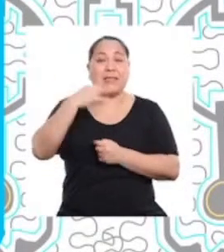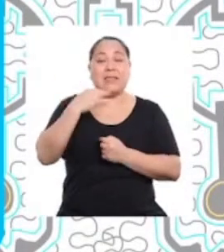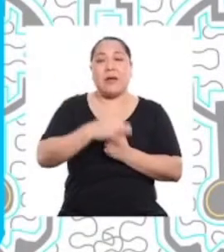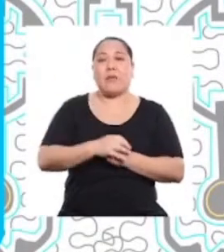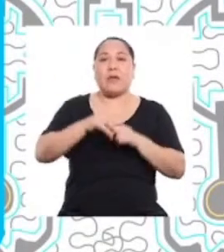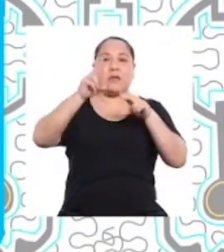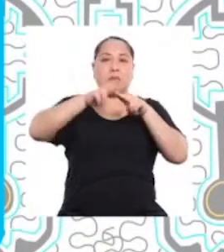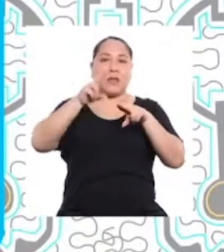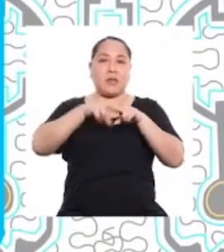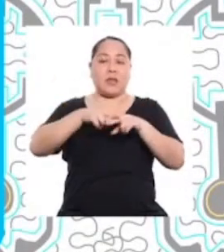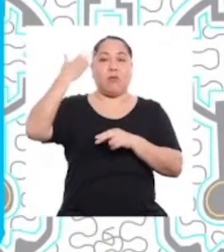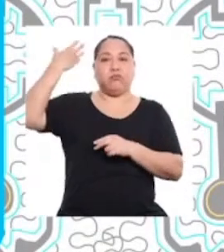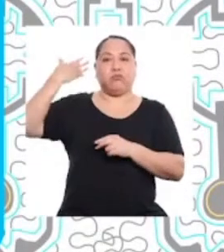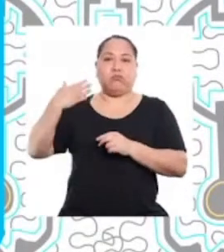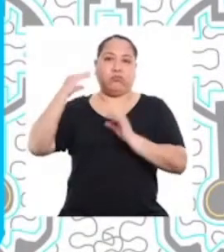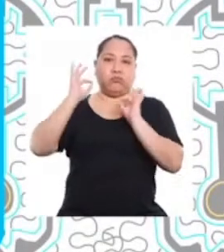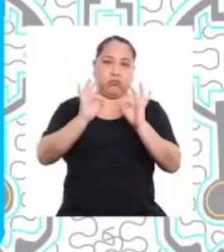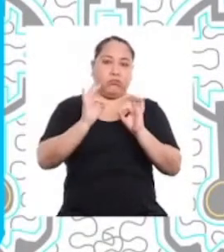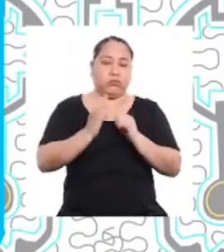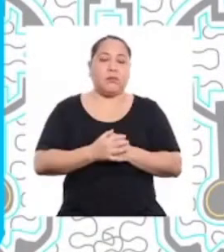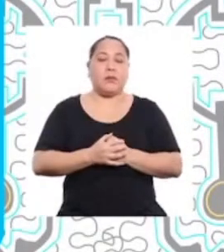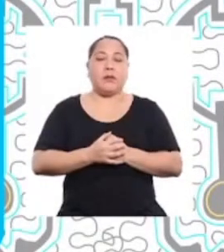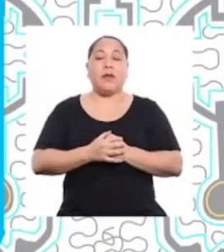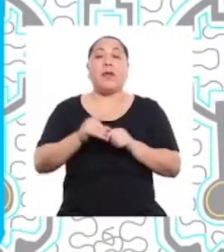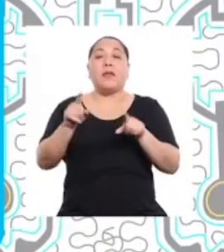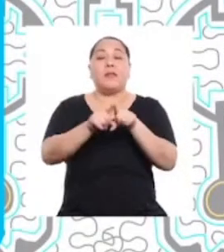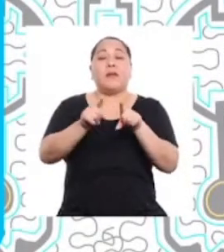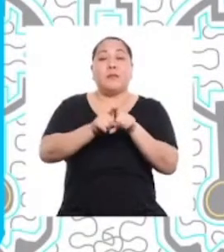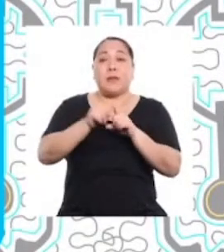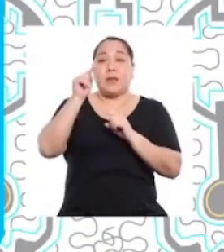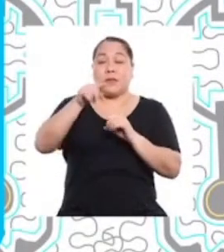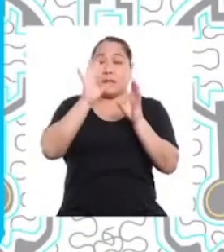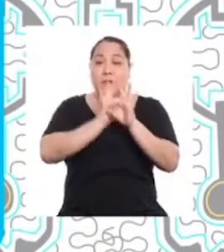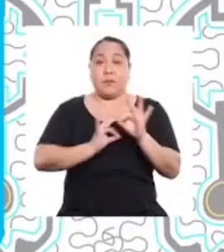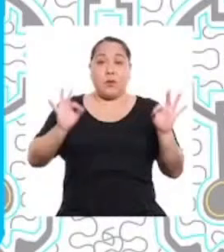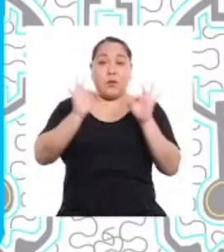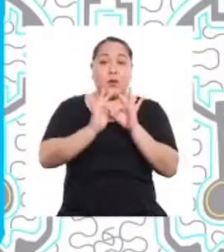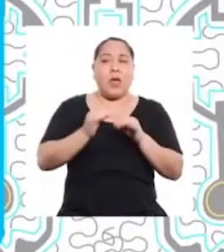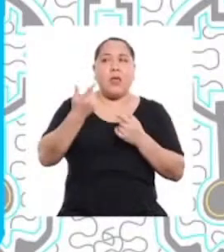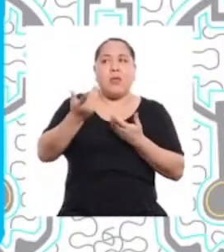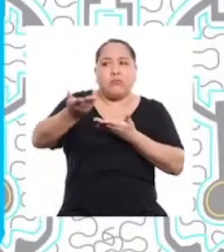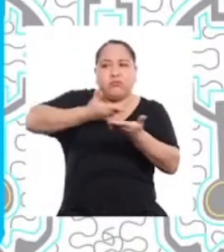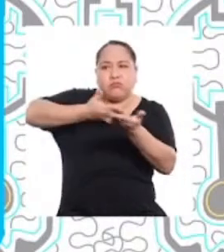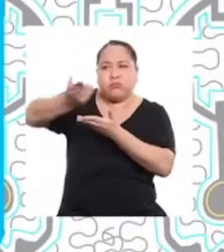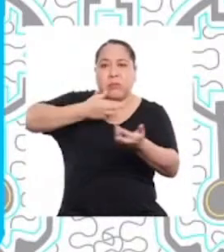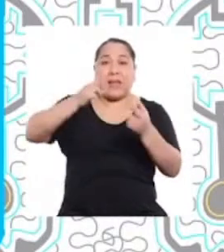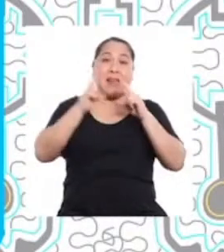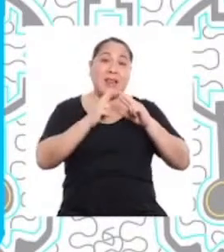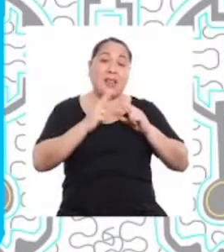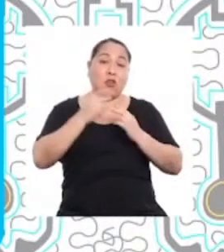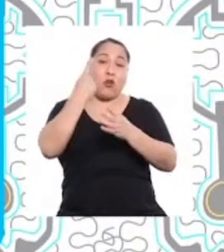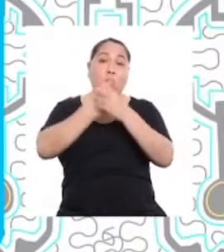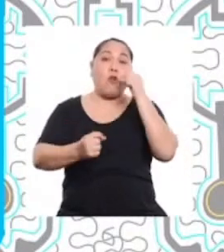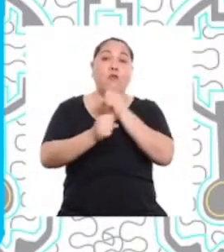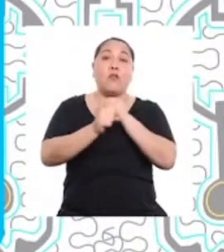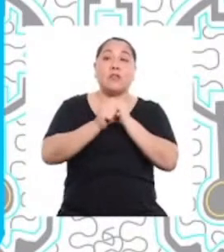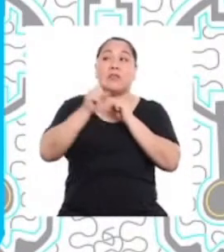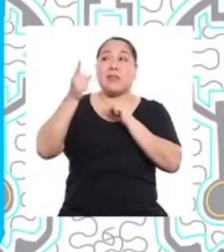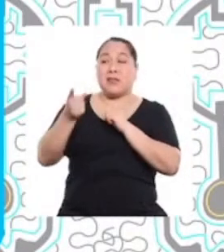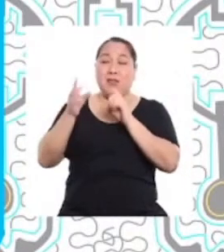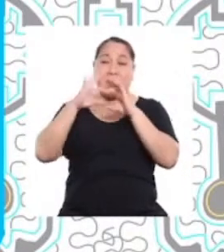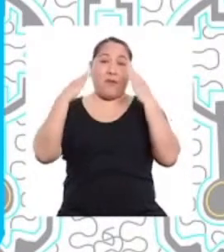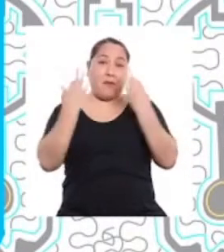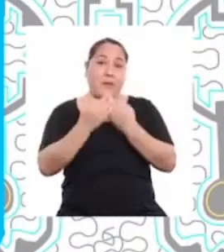Siempre debemos sentarnos correctamente. Además, es muy importante tener una relación de confianza con